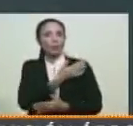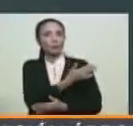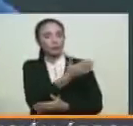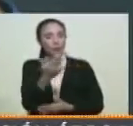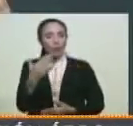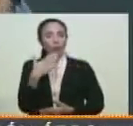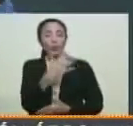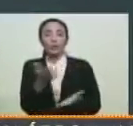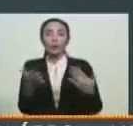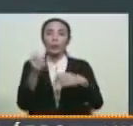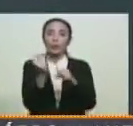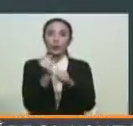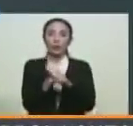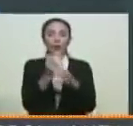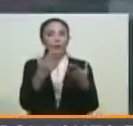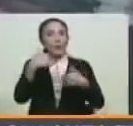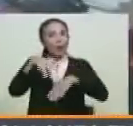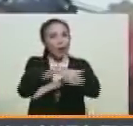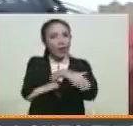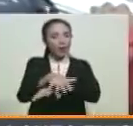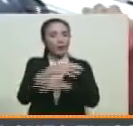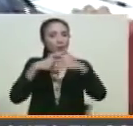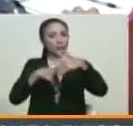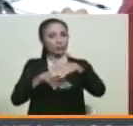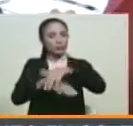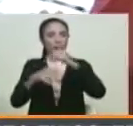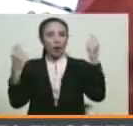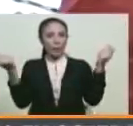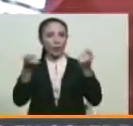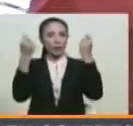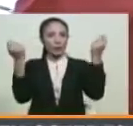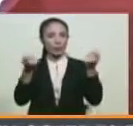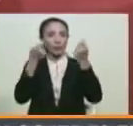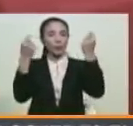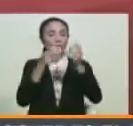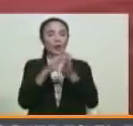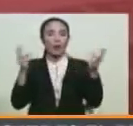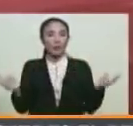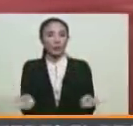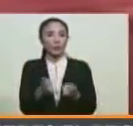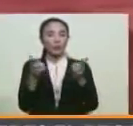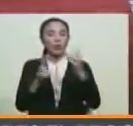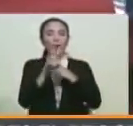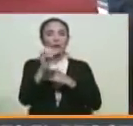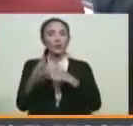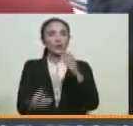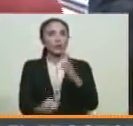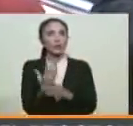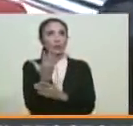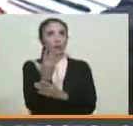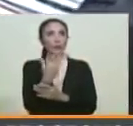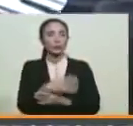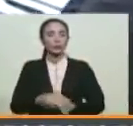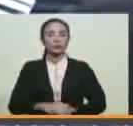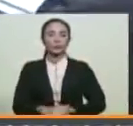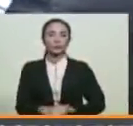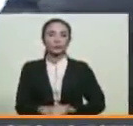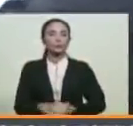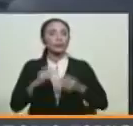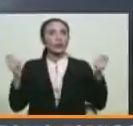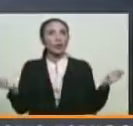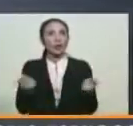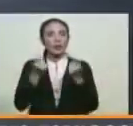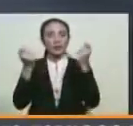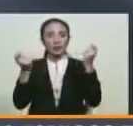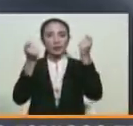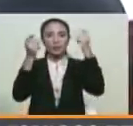laborando, y nos vemos en las calles, en la campaña electoral, que nos va a llevar una gran victoria el próximo 20 de mayo. ¡Que viva el